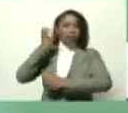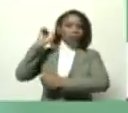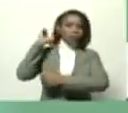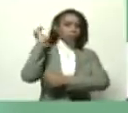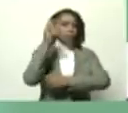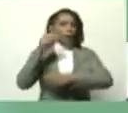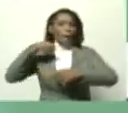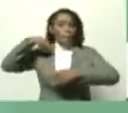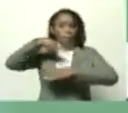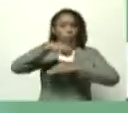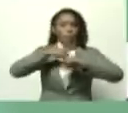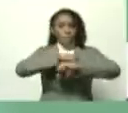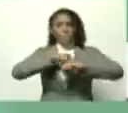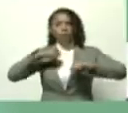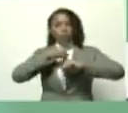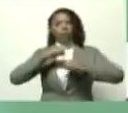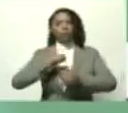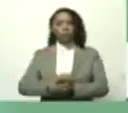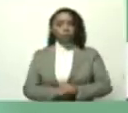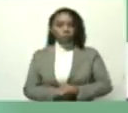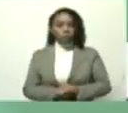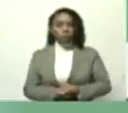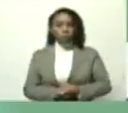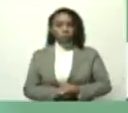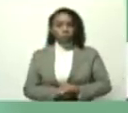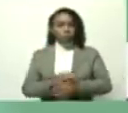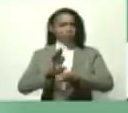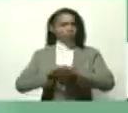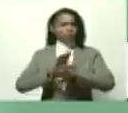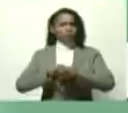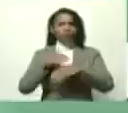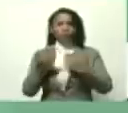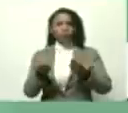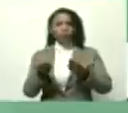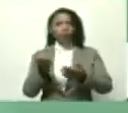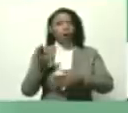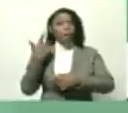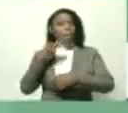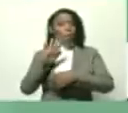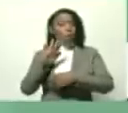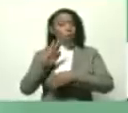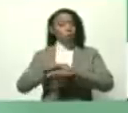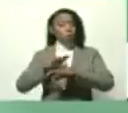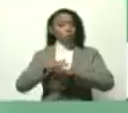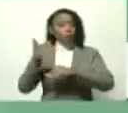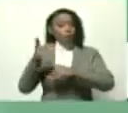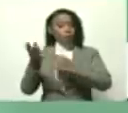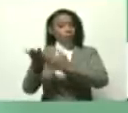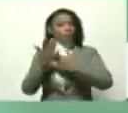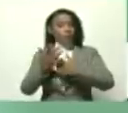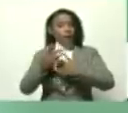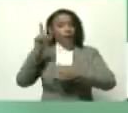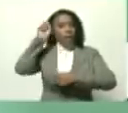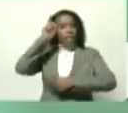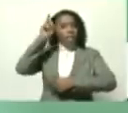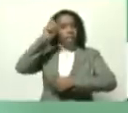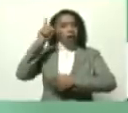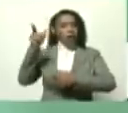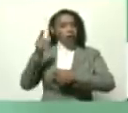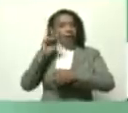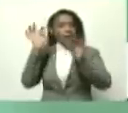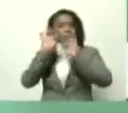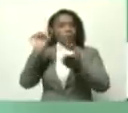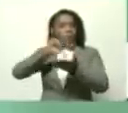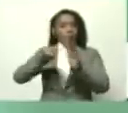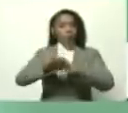minas antipersonales. ¿Por qué? Porque recibían entrenamiento en el centro mundial del